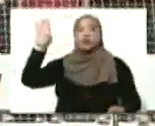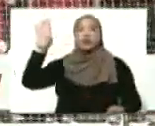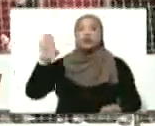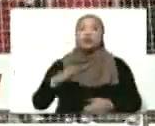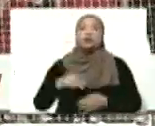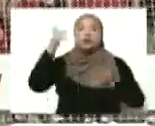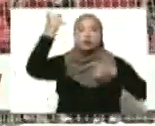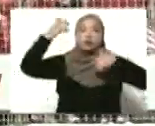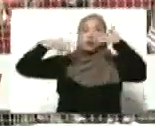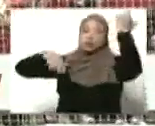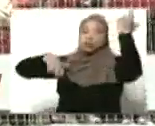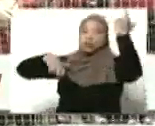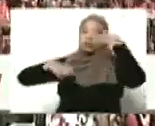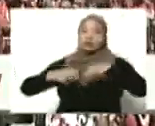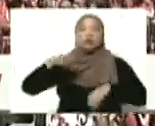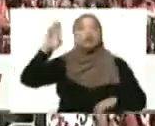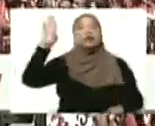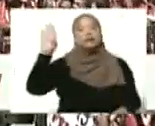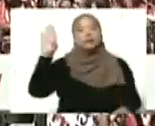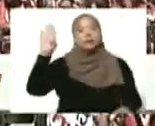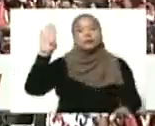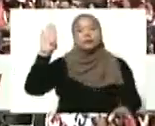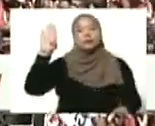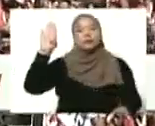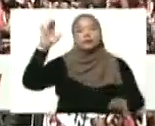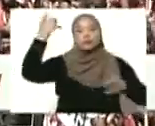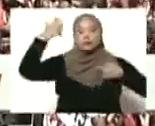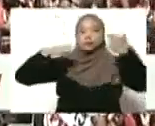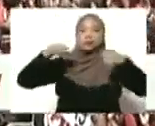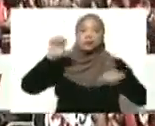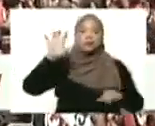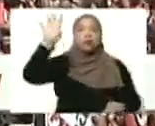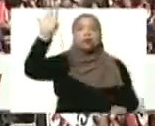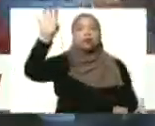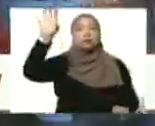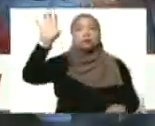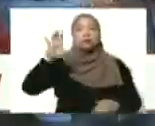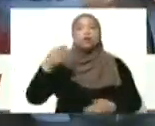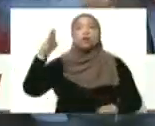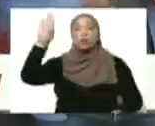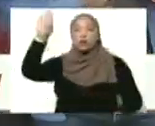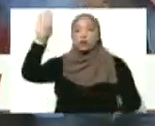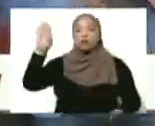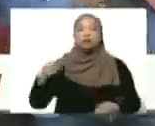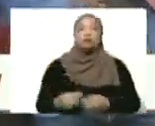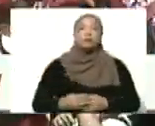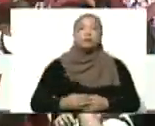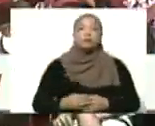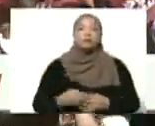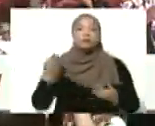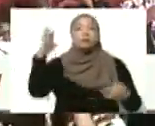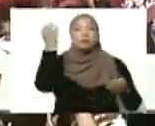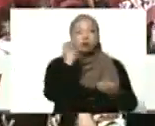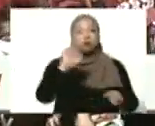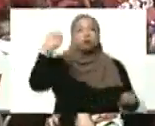Por Chávez, lo juro. Por la patria, lo juro. Por el